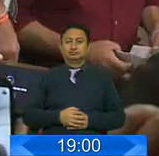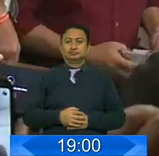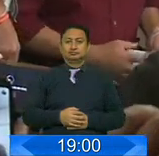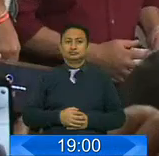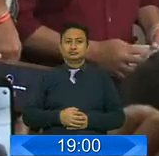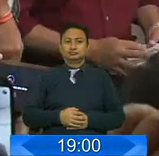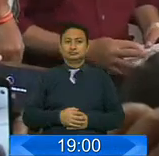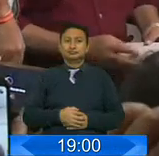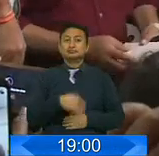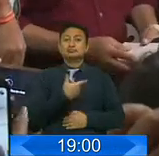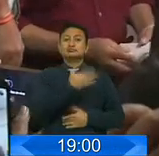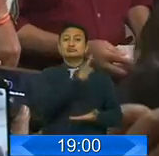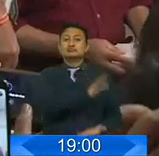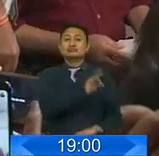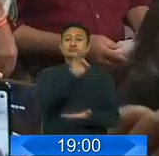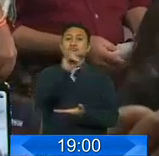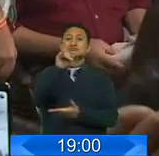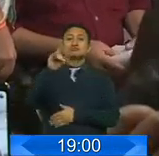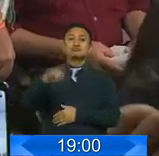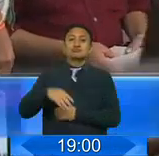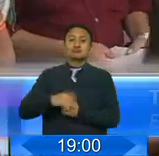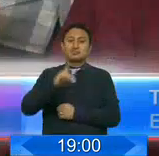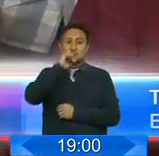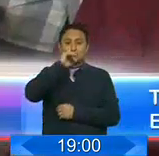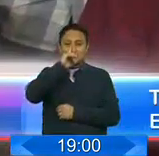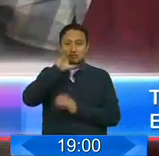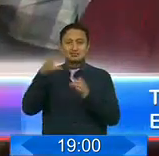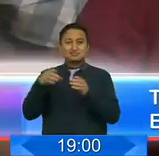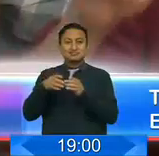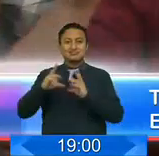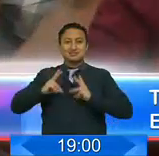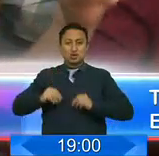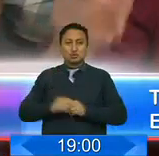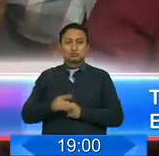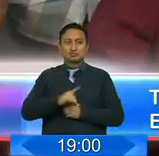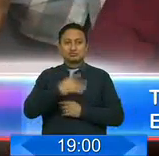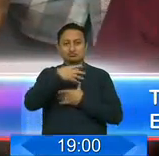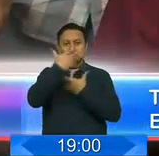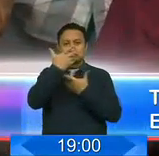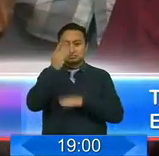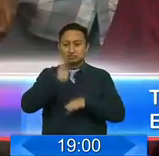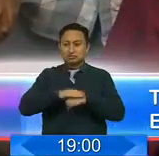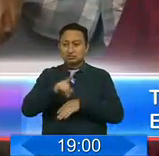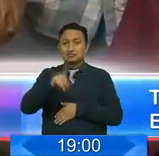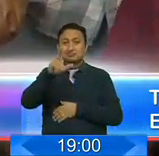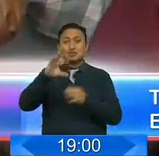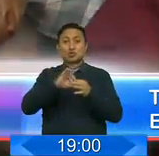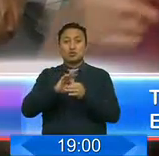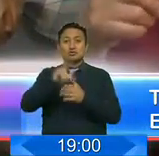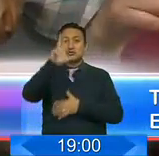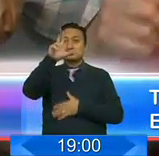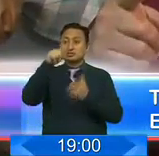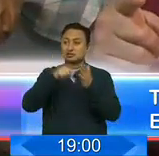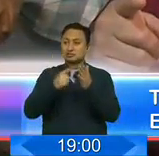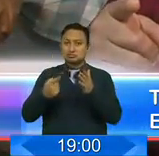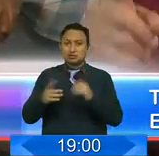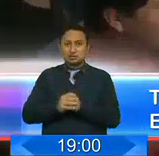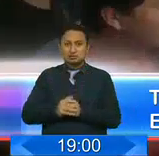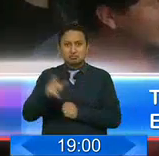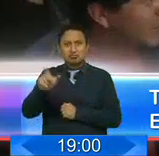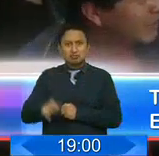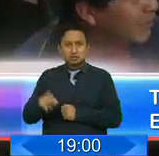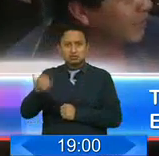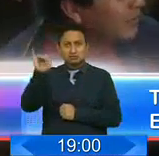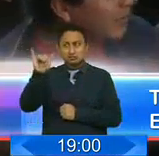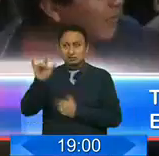Son los representantes de los trabajadores del sector salud. Dicen sentirse molestos, pues más de 3.000 de sus compañeros habrían sido desvinculados este